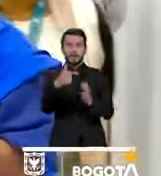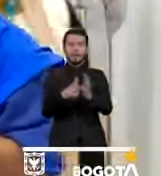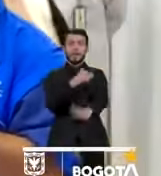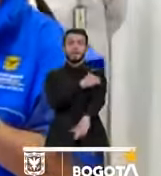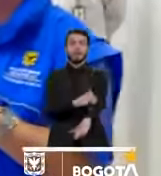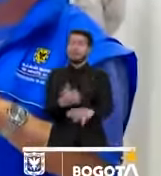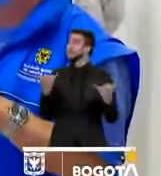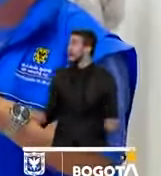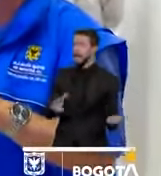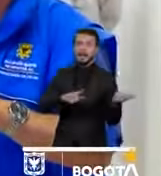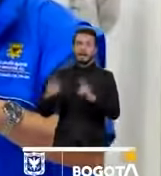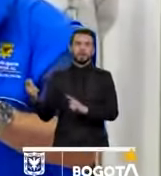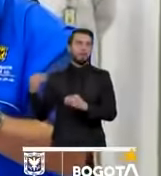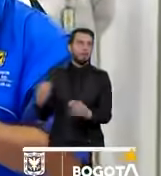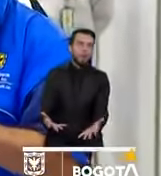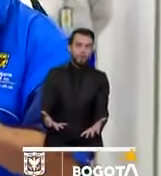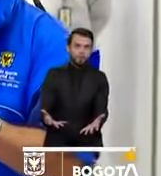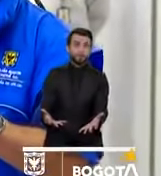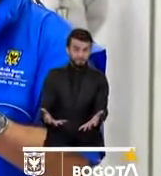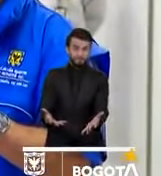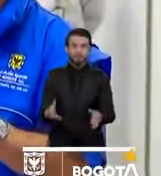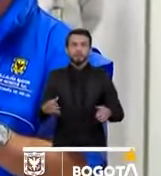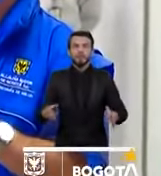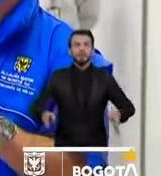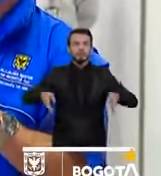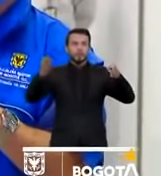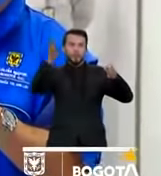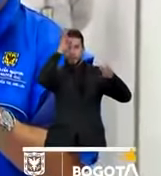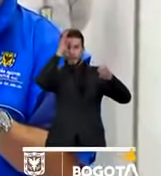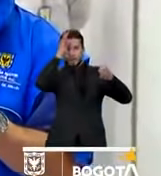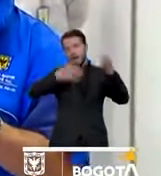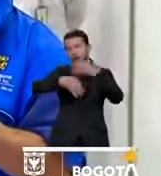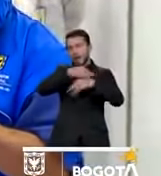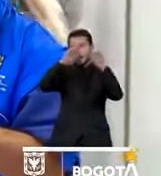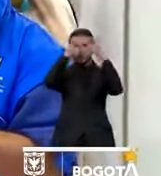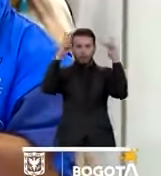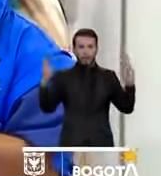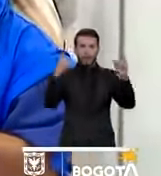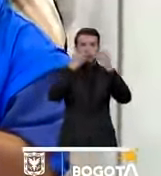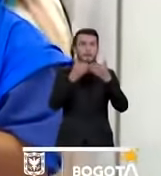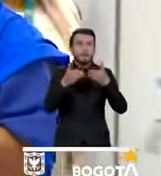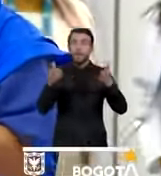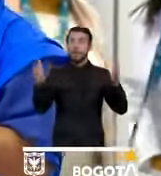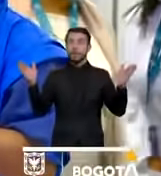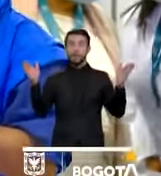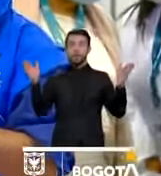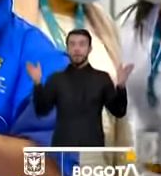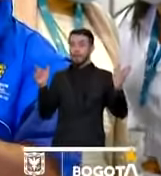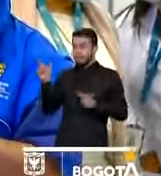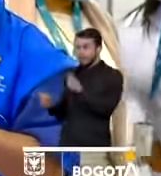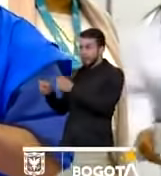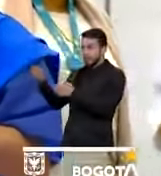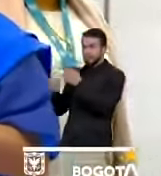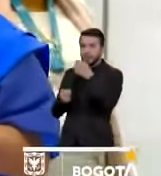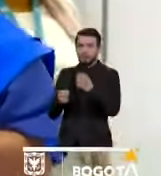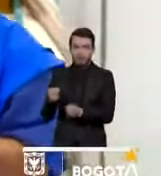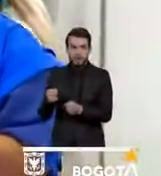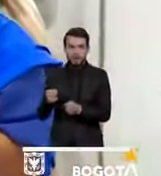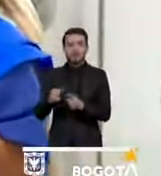Corferias. Ahora, tener abierto un hospital, tener todo el personal asistencial y tener el servicio